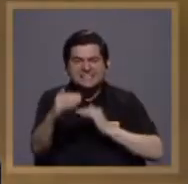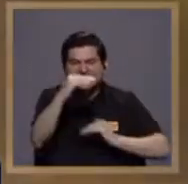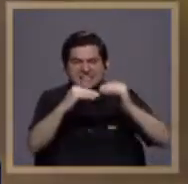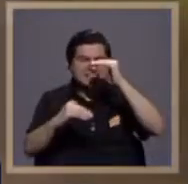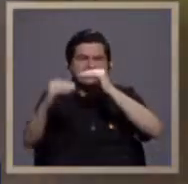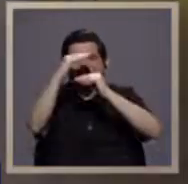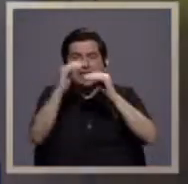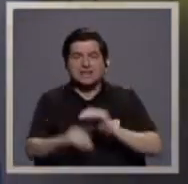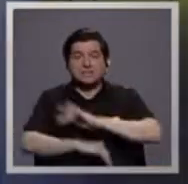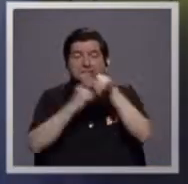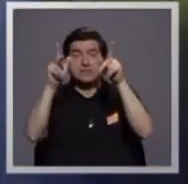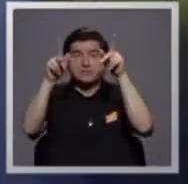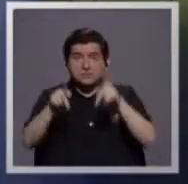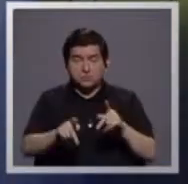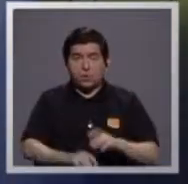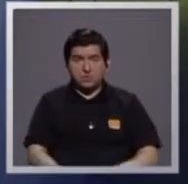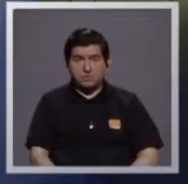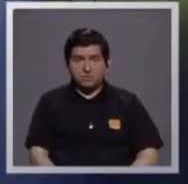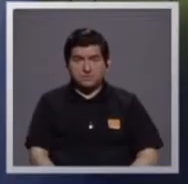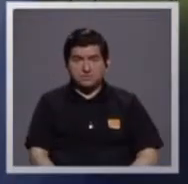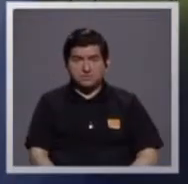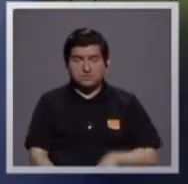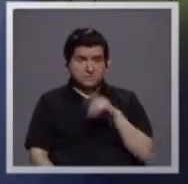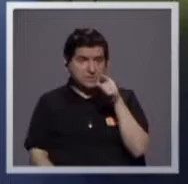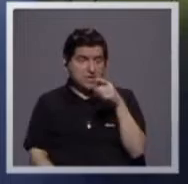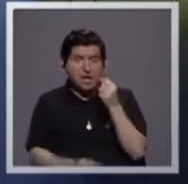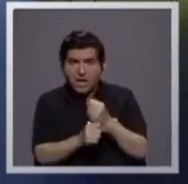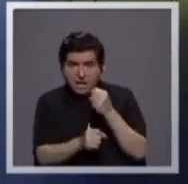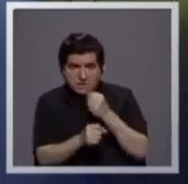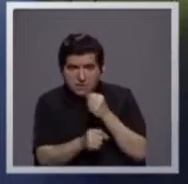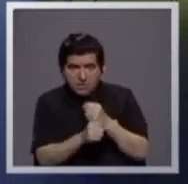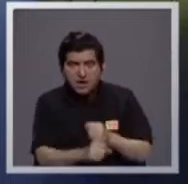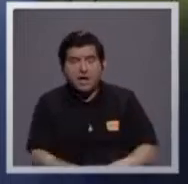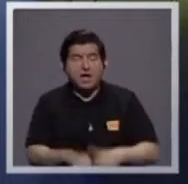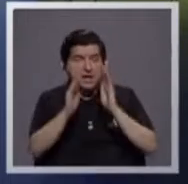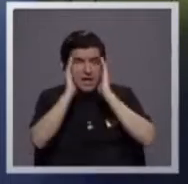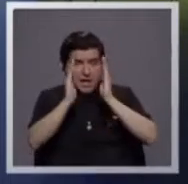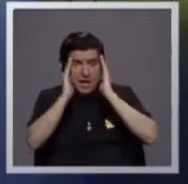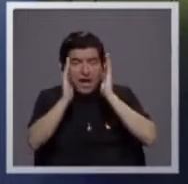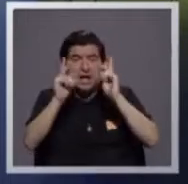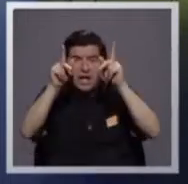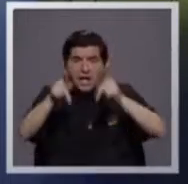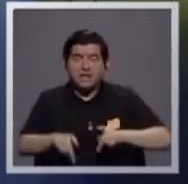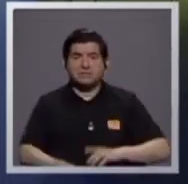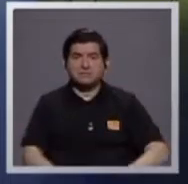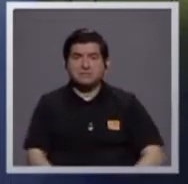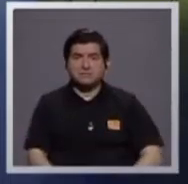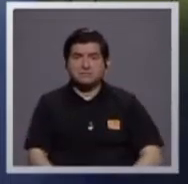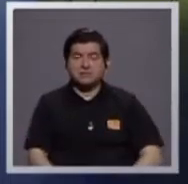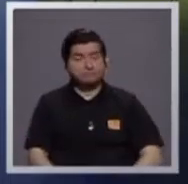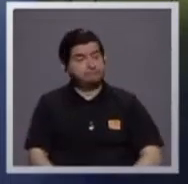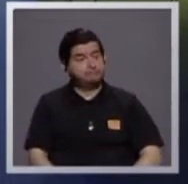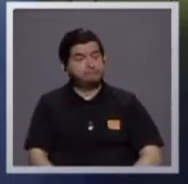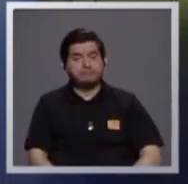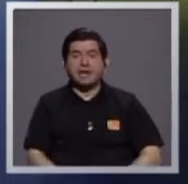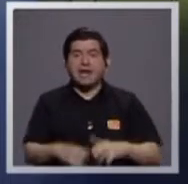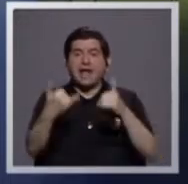eventualmente todas las personas que trabajaban en atender a esas personas no van a